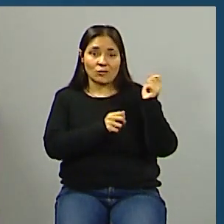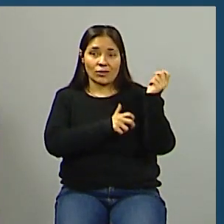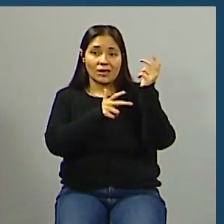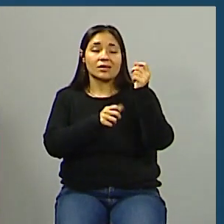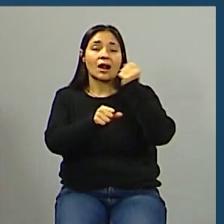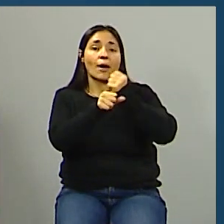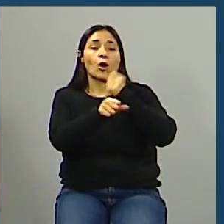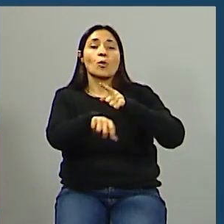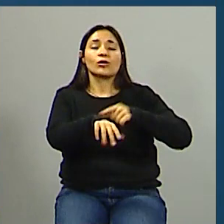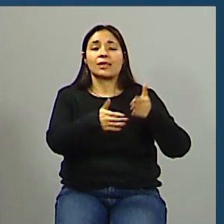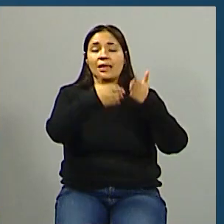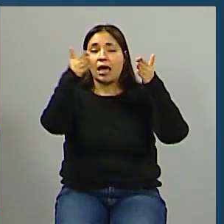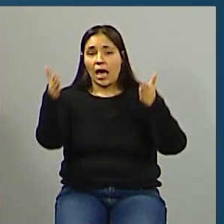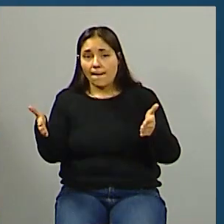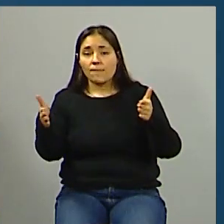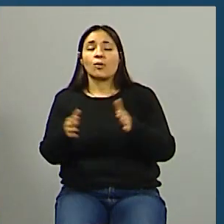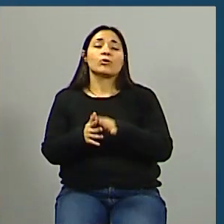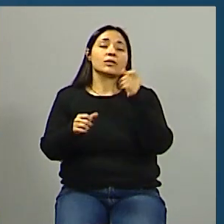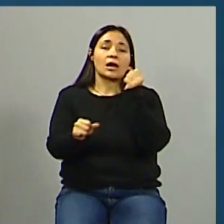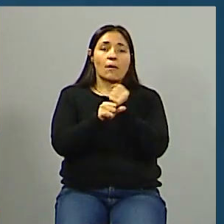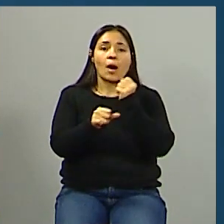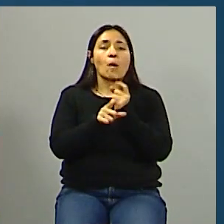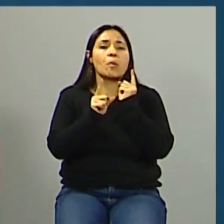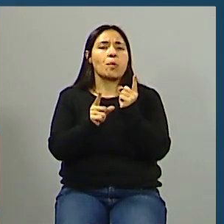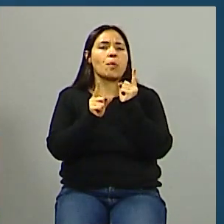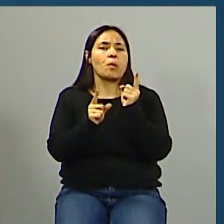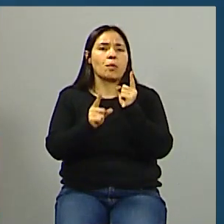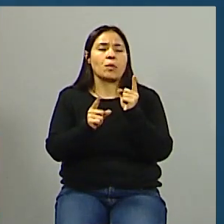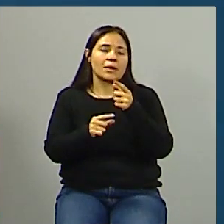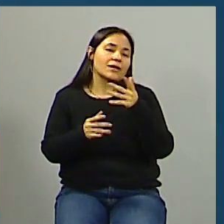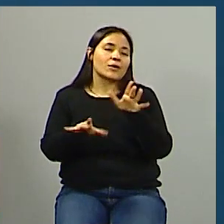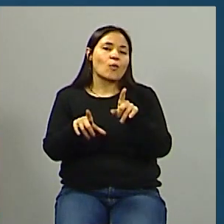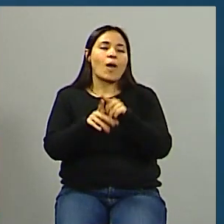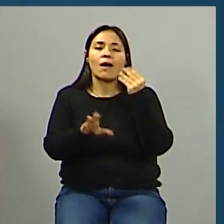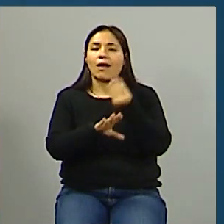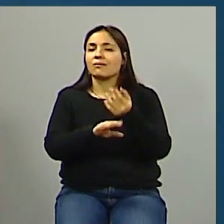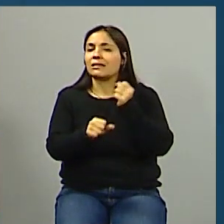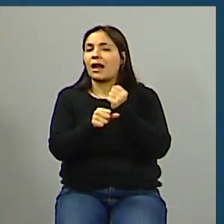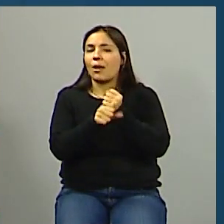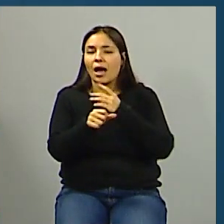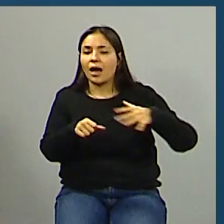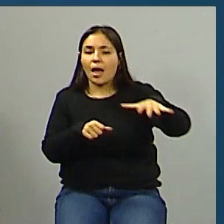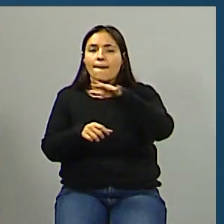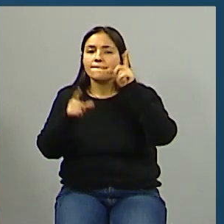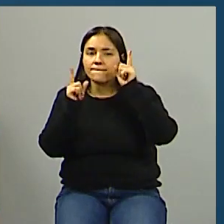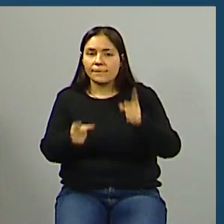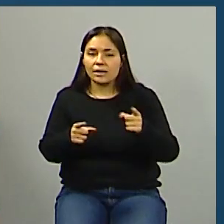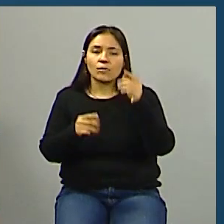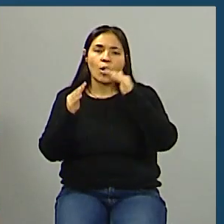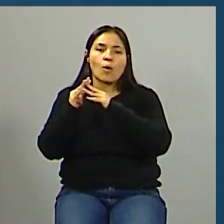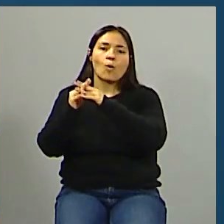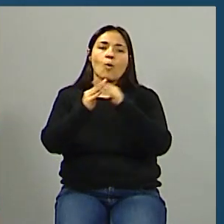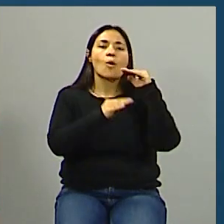trabajadores temporales, trabajadores que son como planta permanente, lo vamos a definir así, o parte permanente de las distintas bodegas